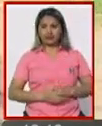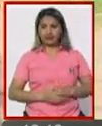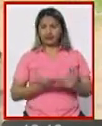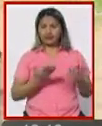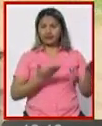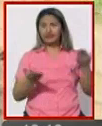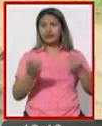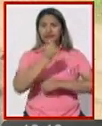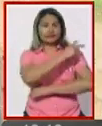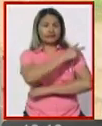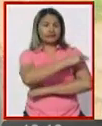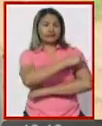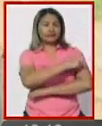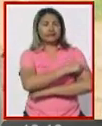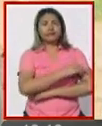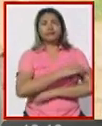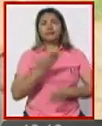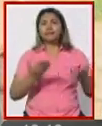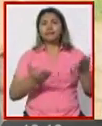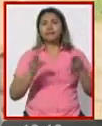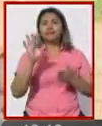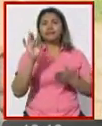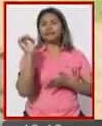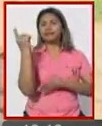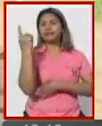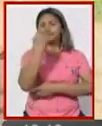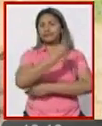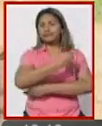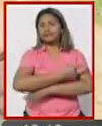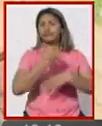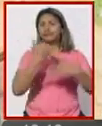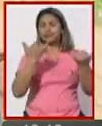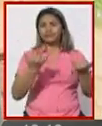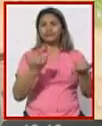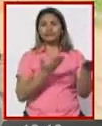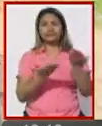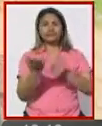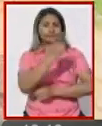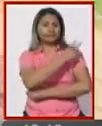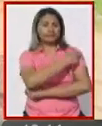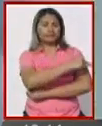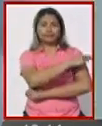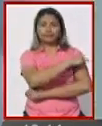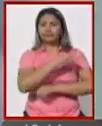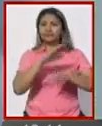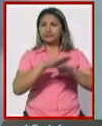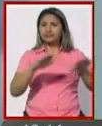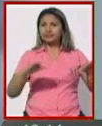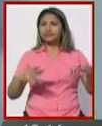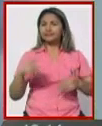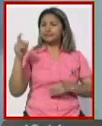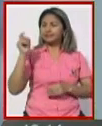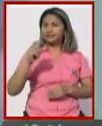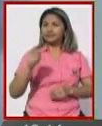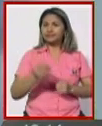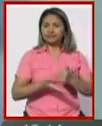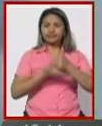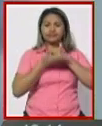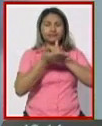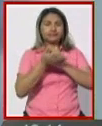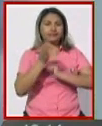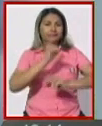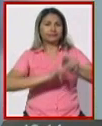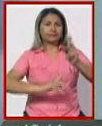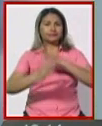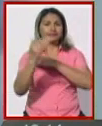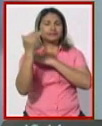está internado en el Hospital de Niños hace 8 días que está con hoy día, que está internado en el Hospital de Niños y él necesita colaboración del